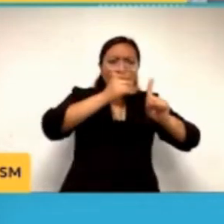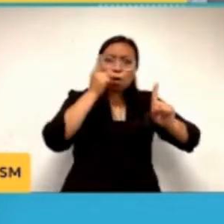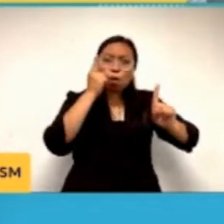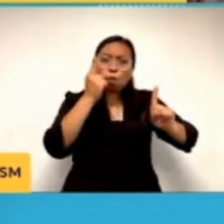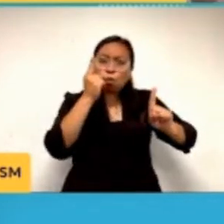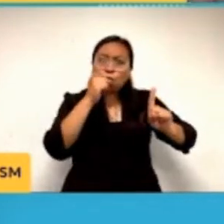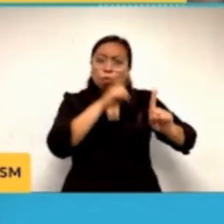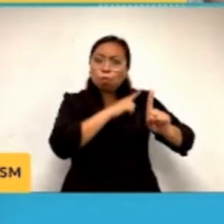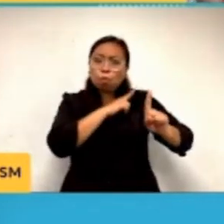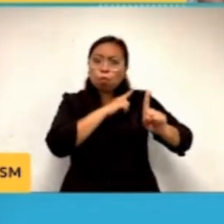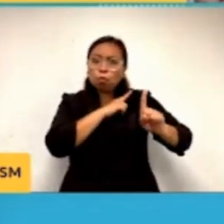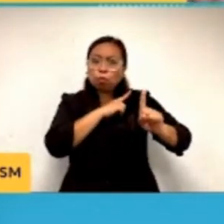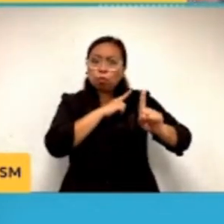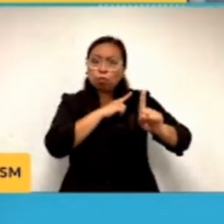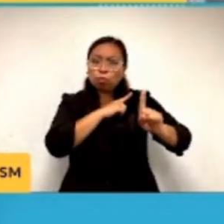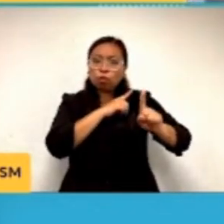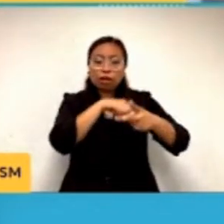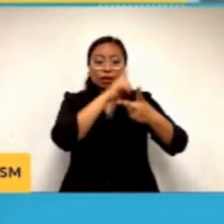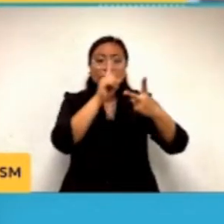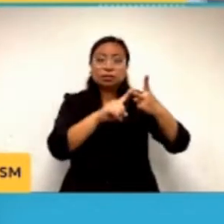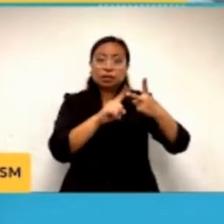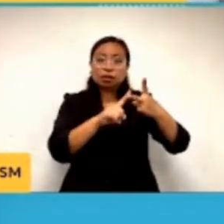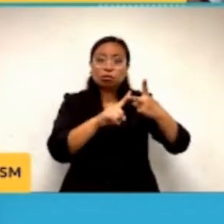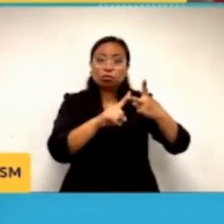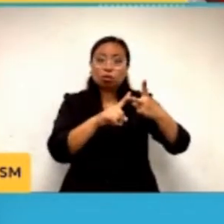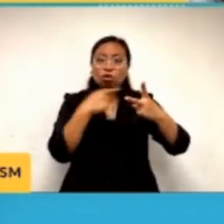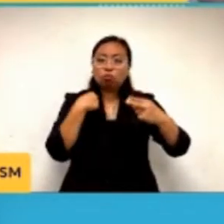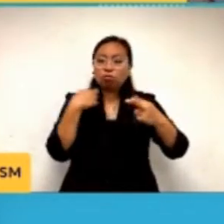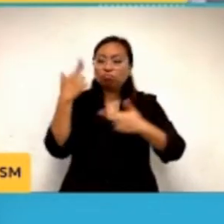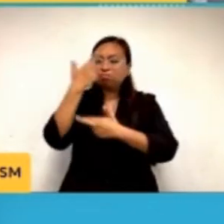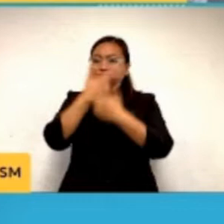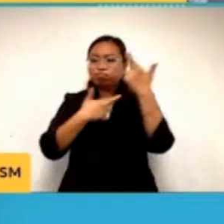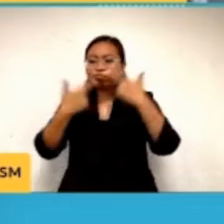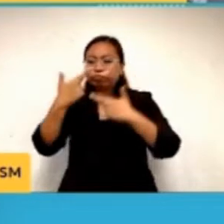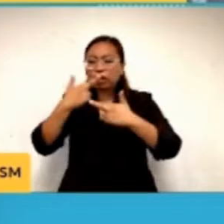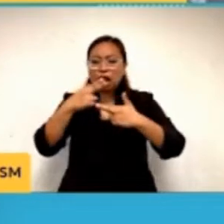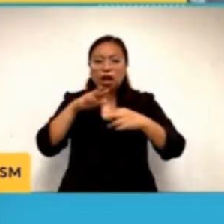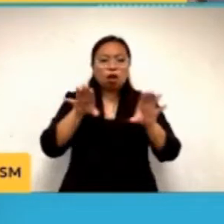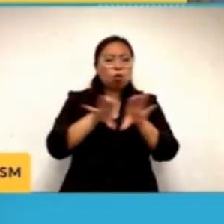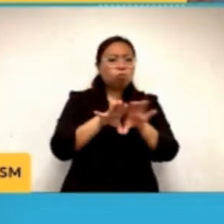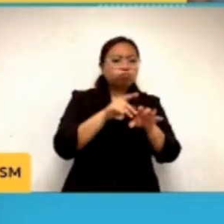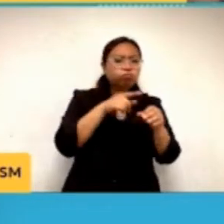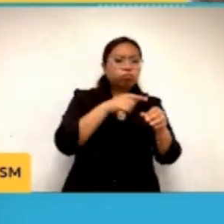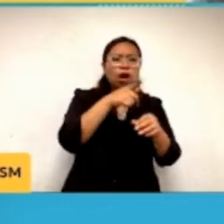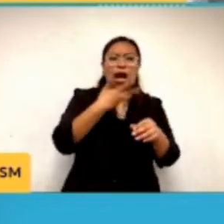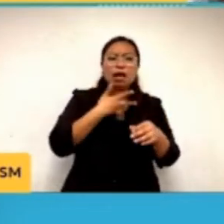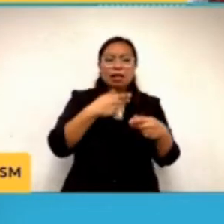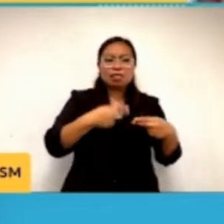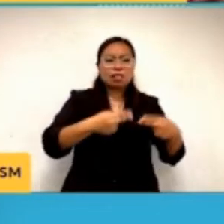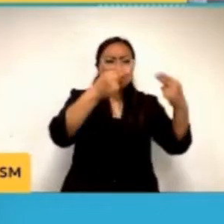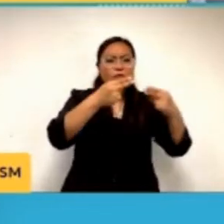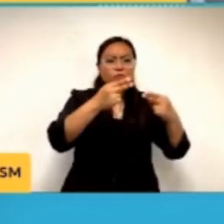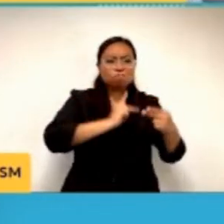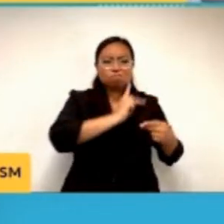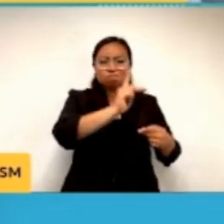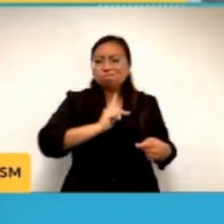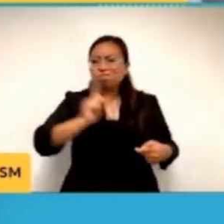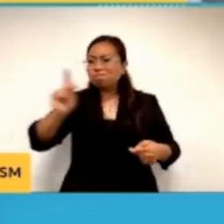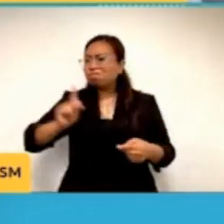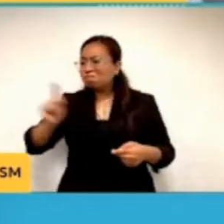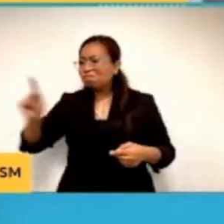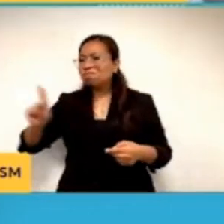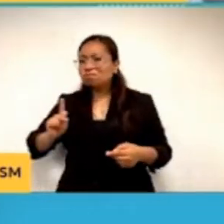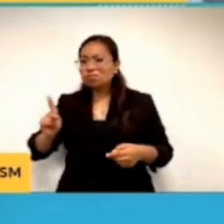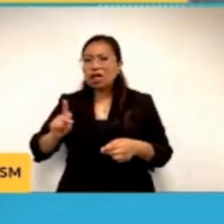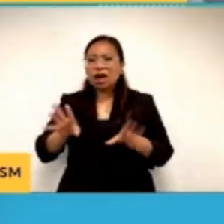que quieres lograr. El segundo, mapear a tus stakeholders o a tus personas clave, a tus